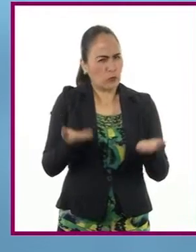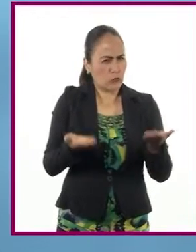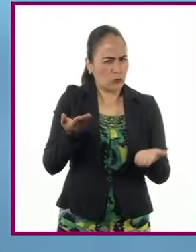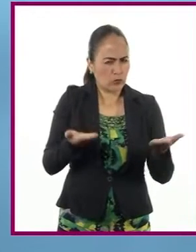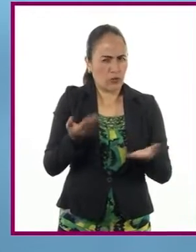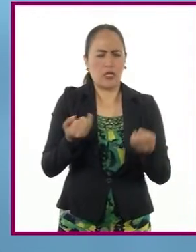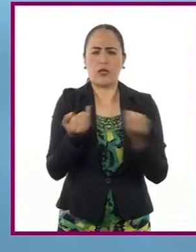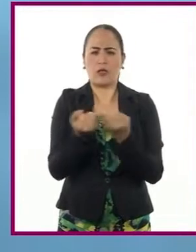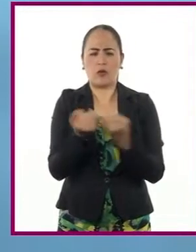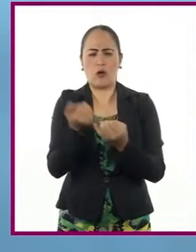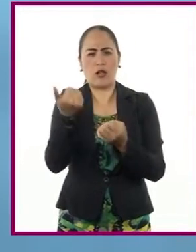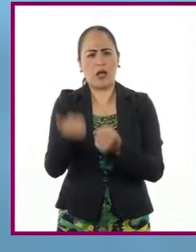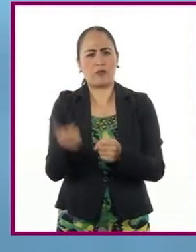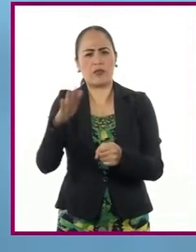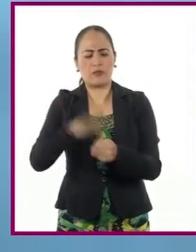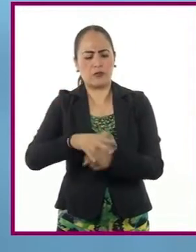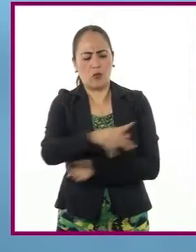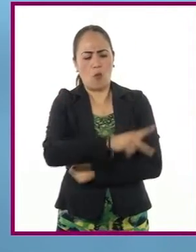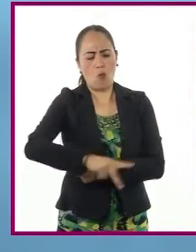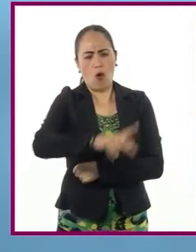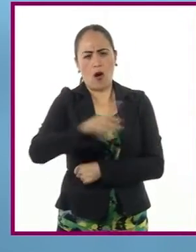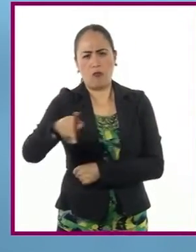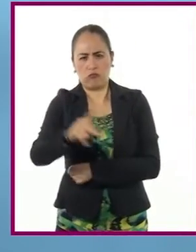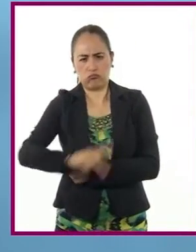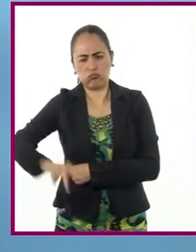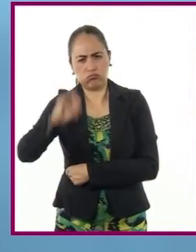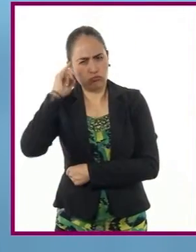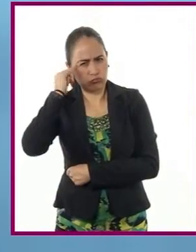la administración de los pueblos indígenas.